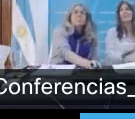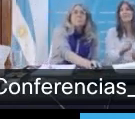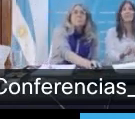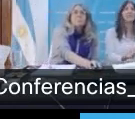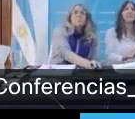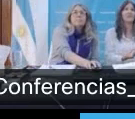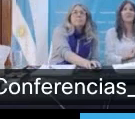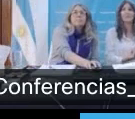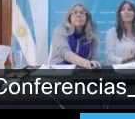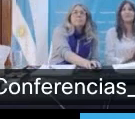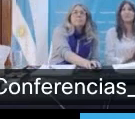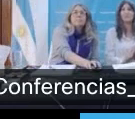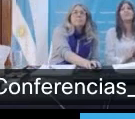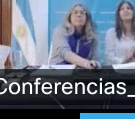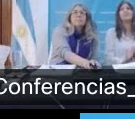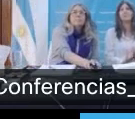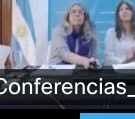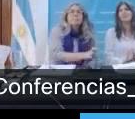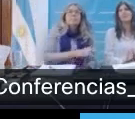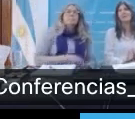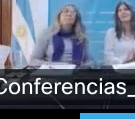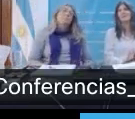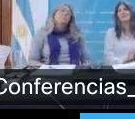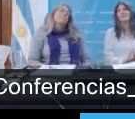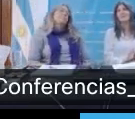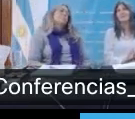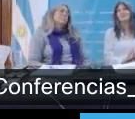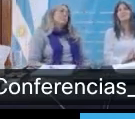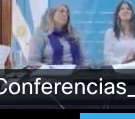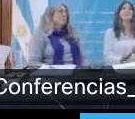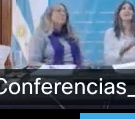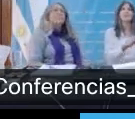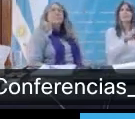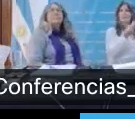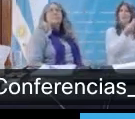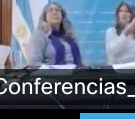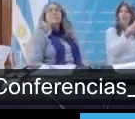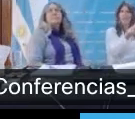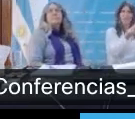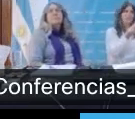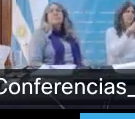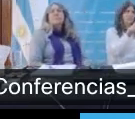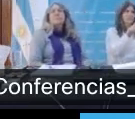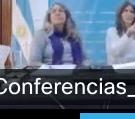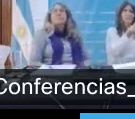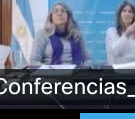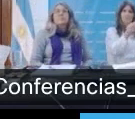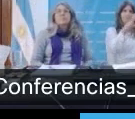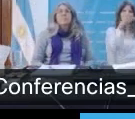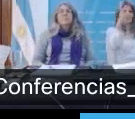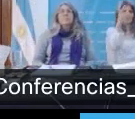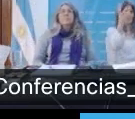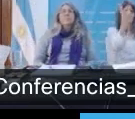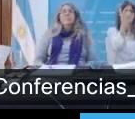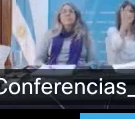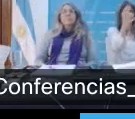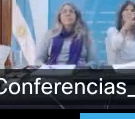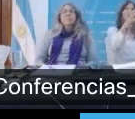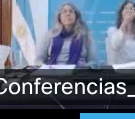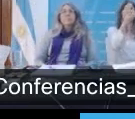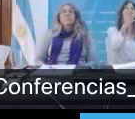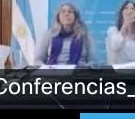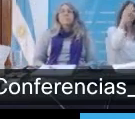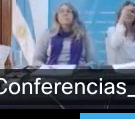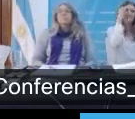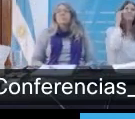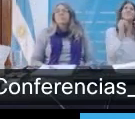ser remedio o veneno en función del uso que se haga. Entonces la droga como objeto, como sustancia de por sí, como si la